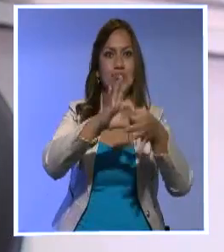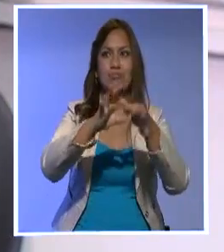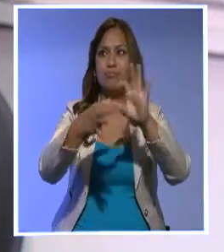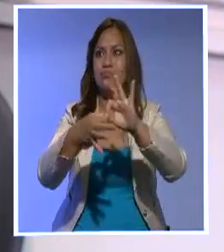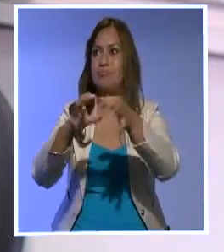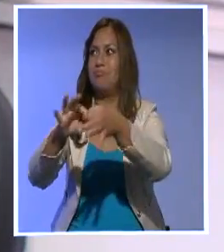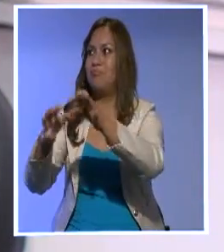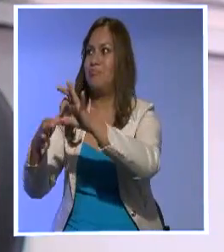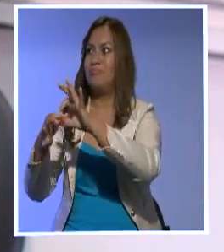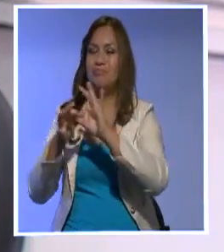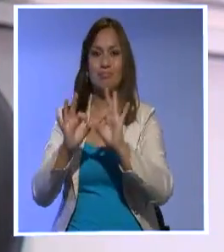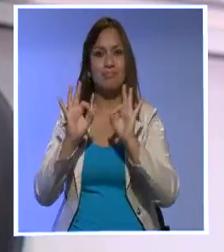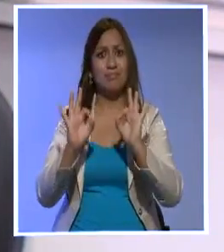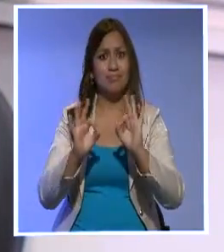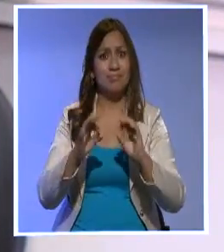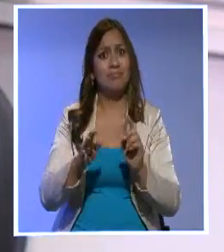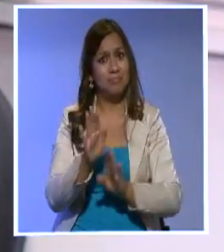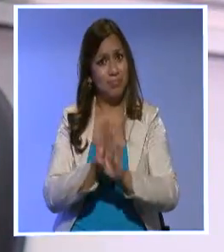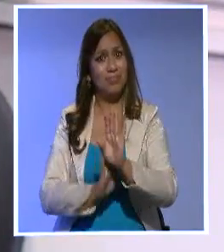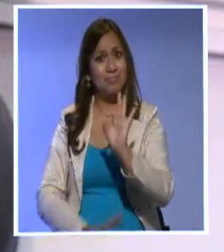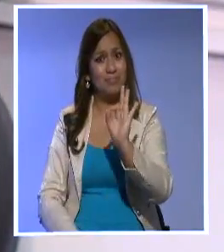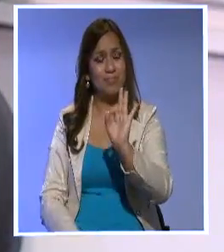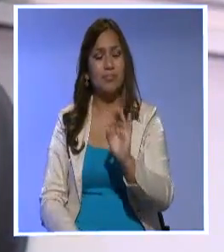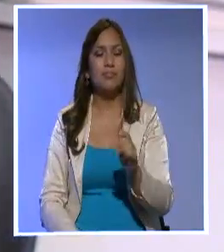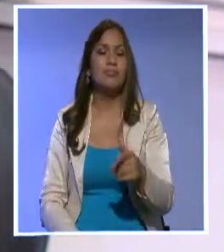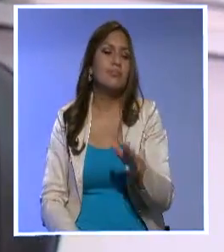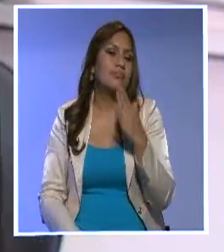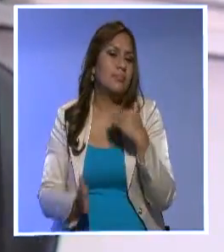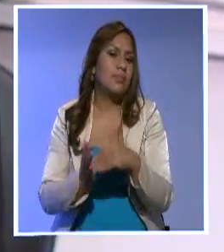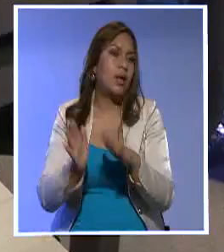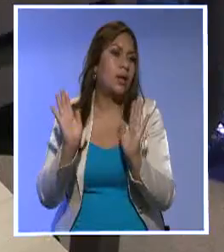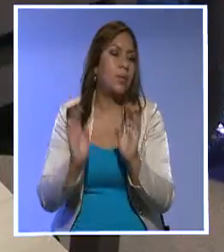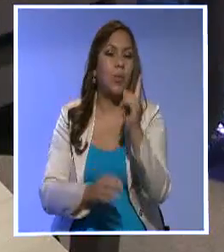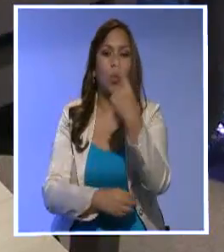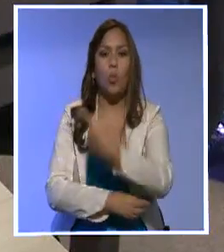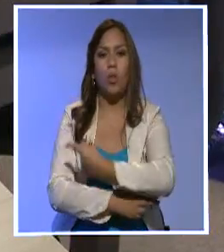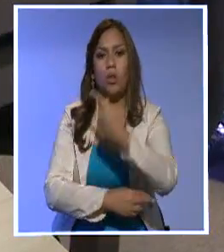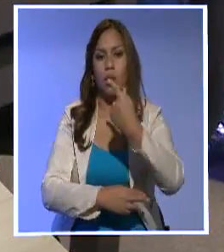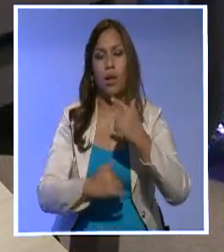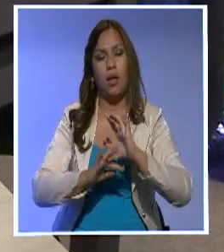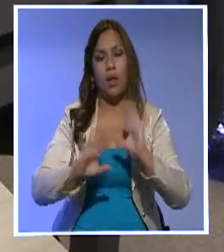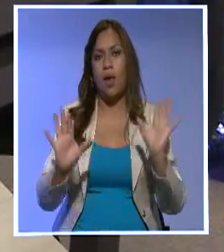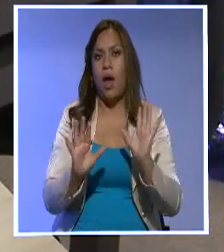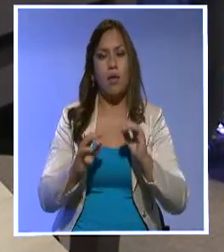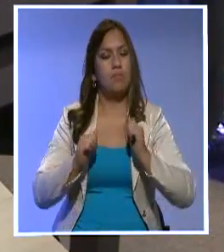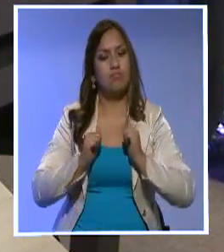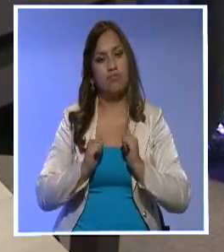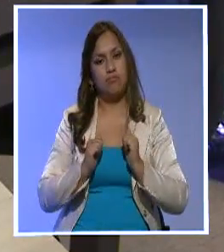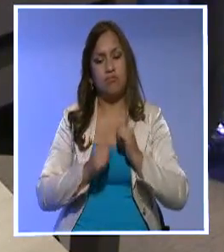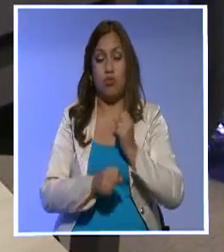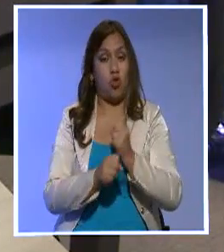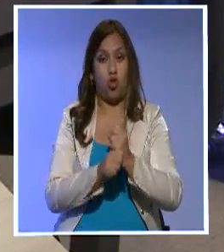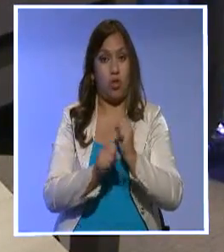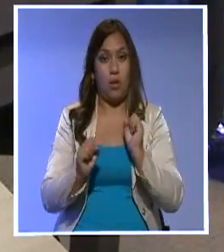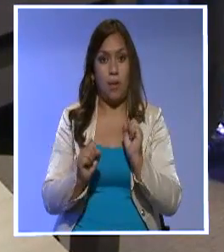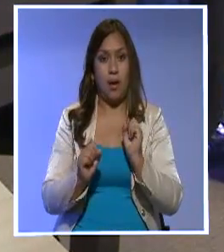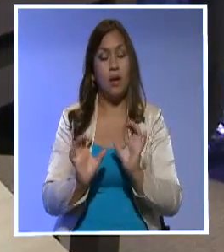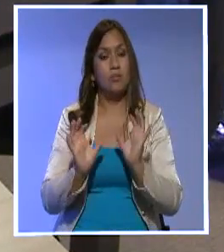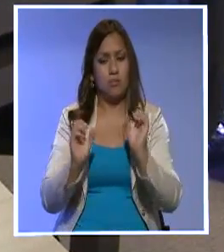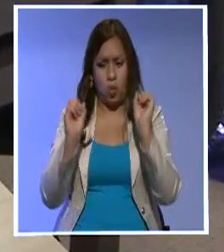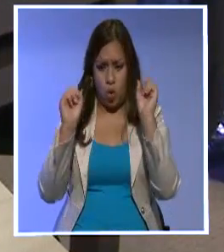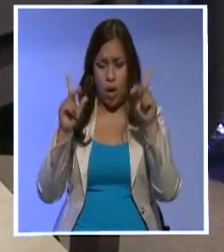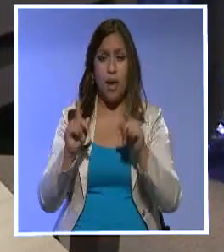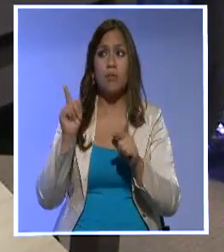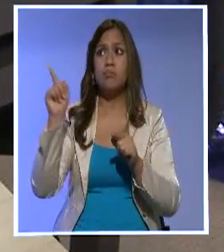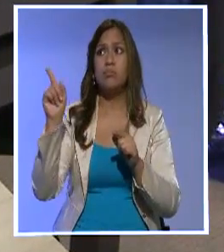trabajo que puede ser sacrificado digamos entre comillas desde el empresariado para sus trabajadores puede ser altamente potenciado